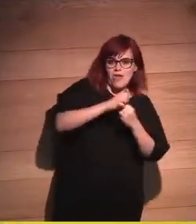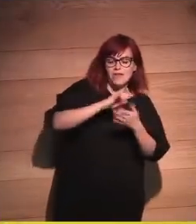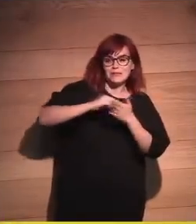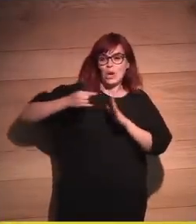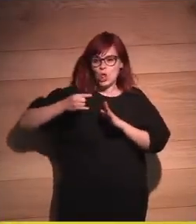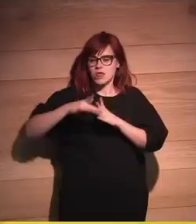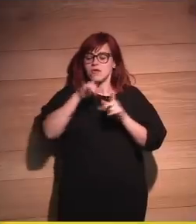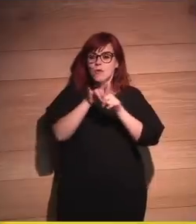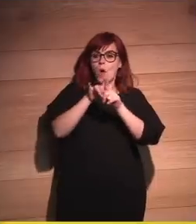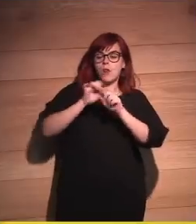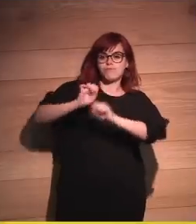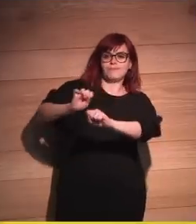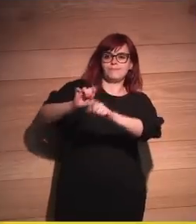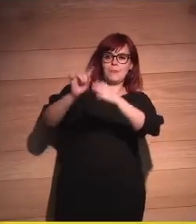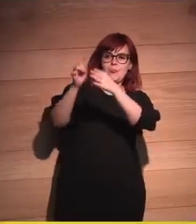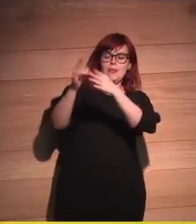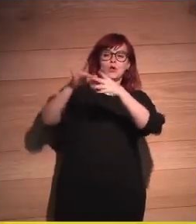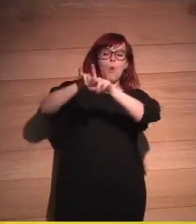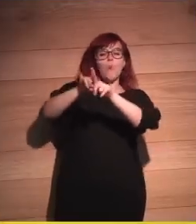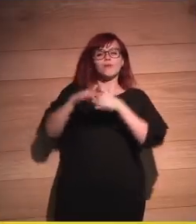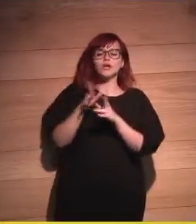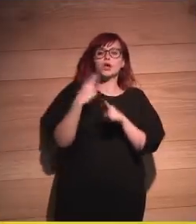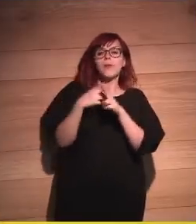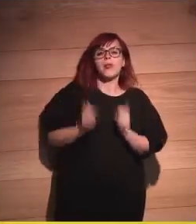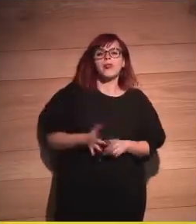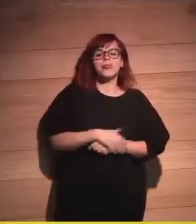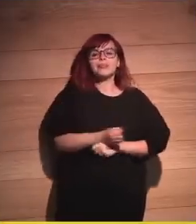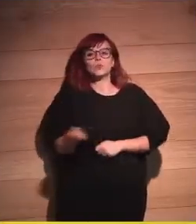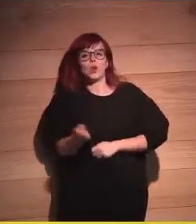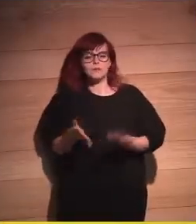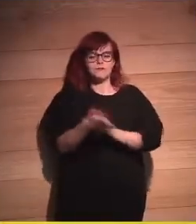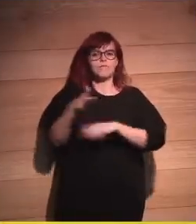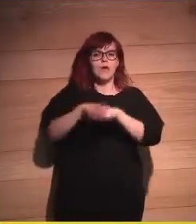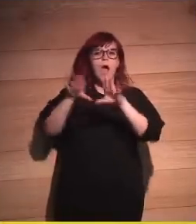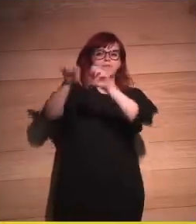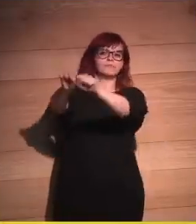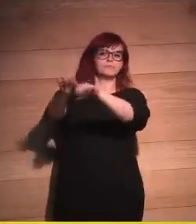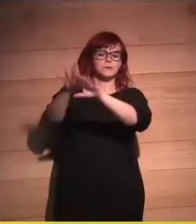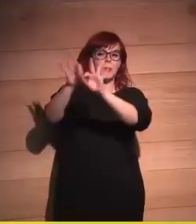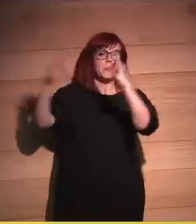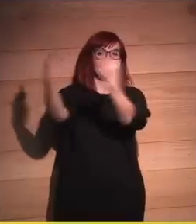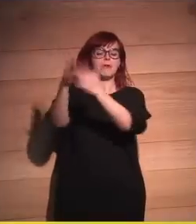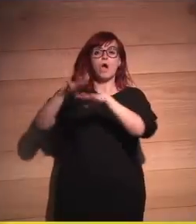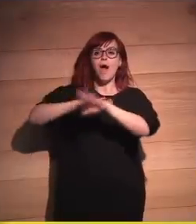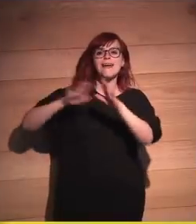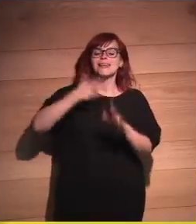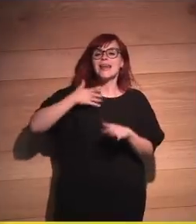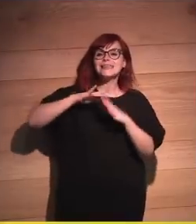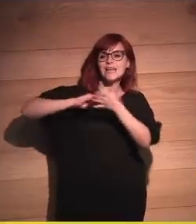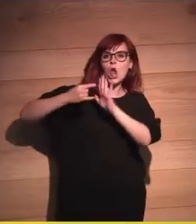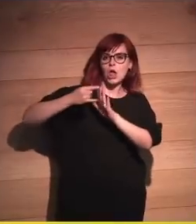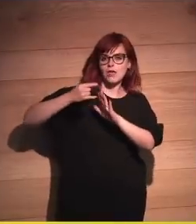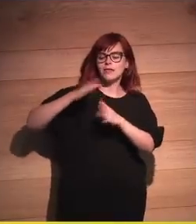mano en este momento viene de la mano de la tecnología. No se puede ser un campeón económico sin tener la